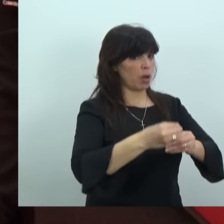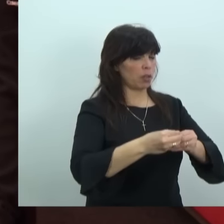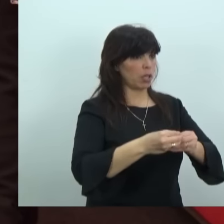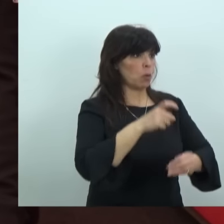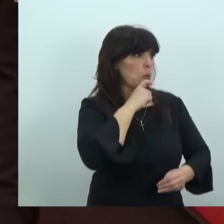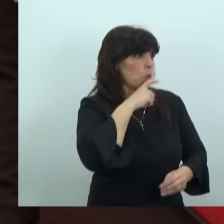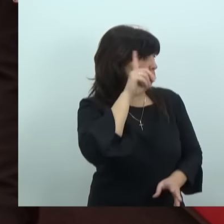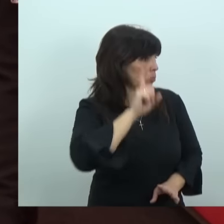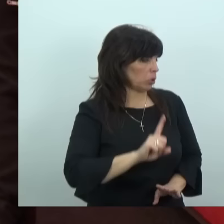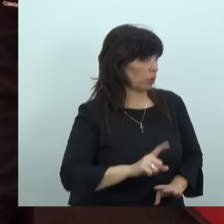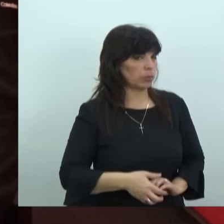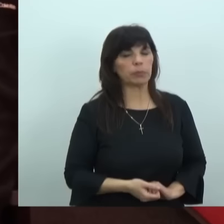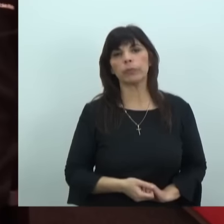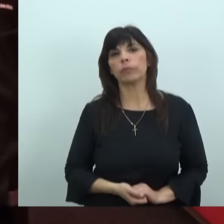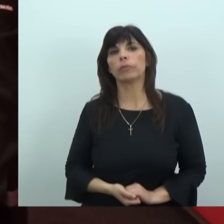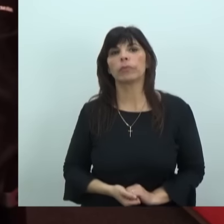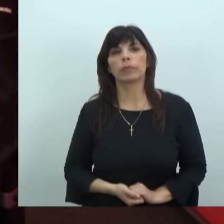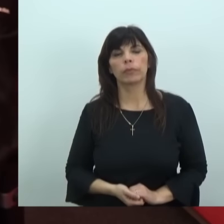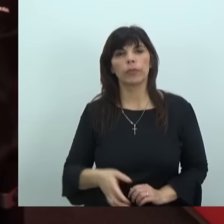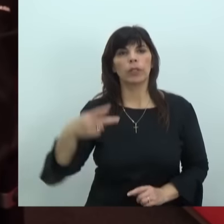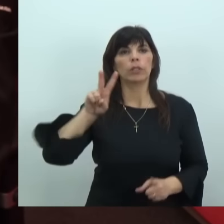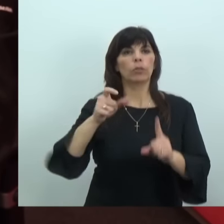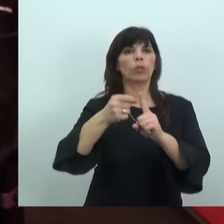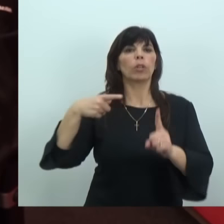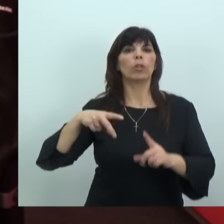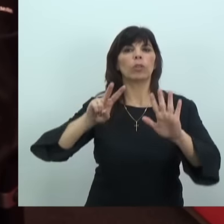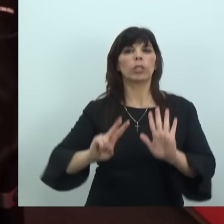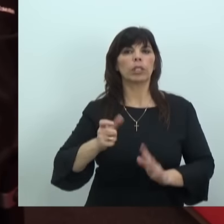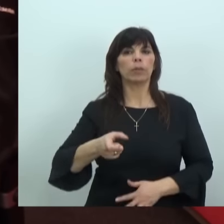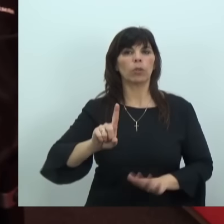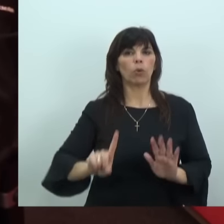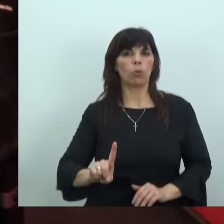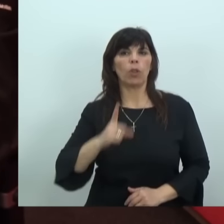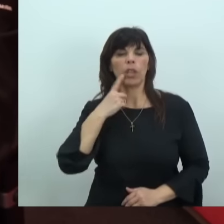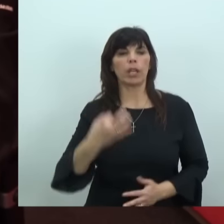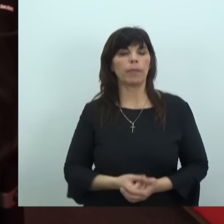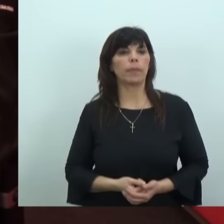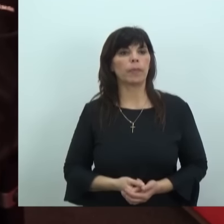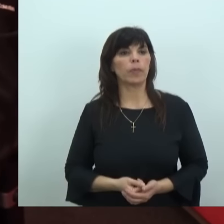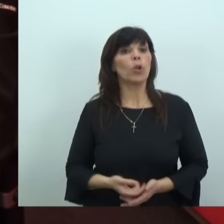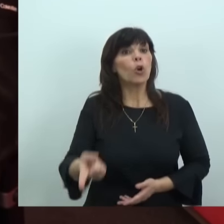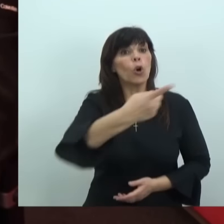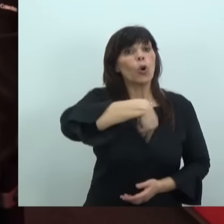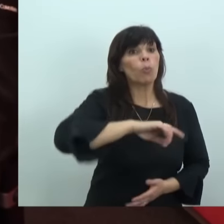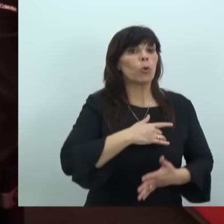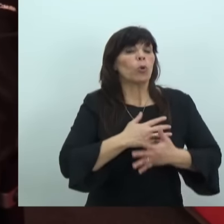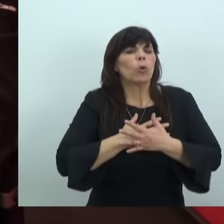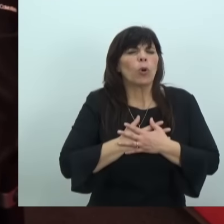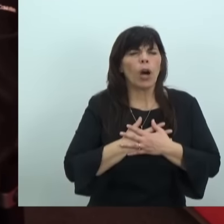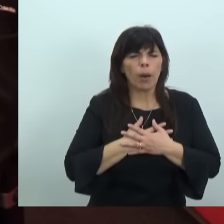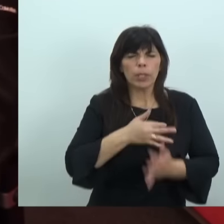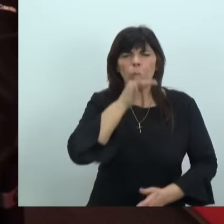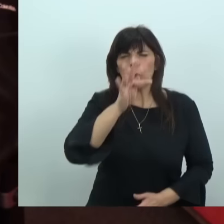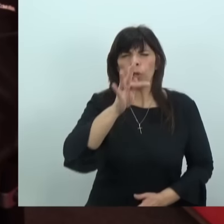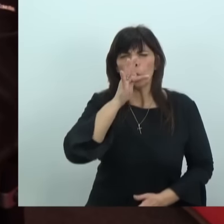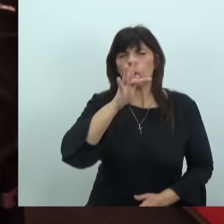dice 2 Corintios 7:1. Es un pedazo de versículo. Dice, así que, amados, puesto que tenemos tales